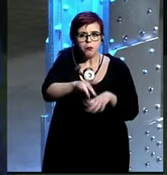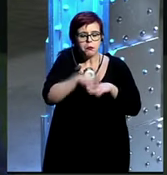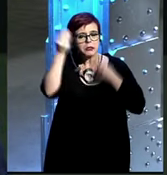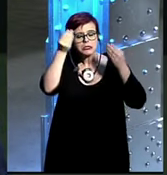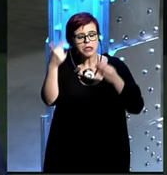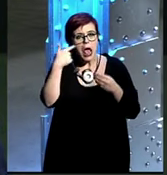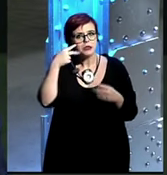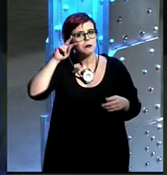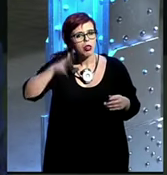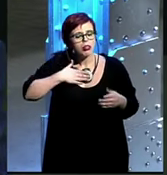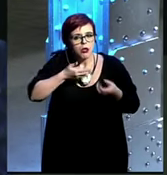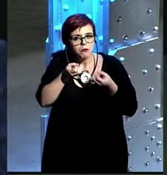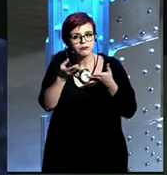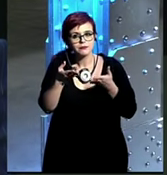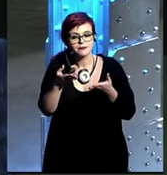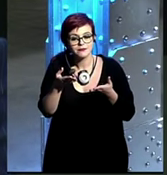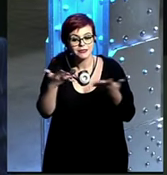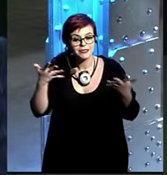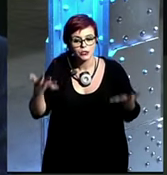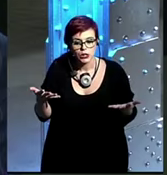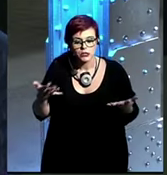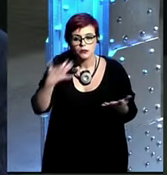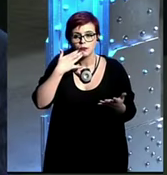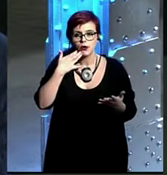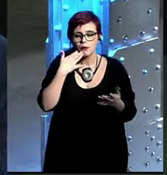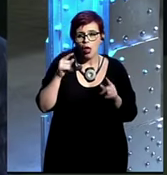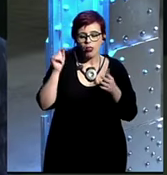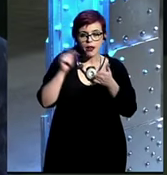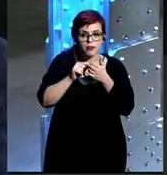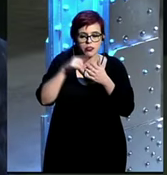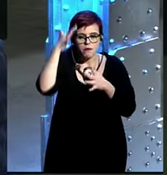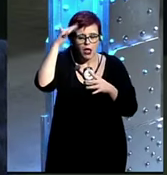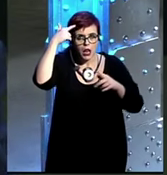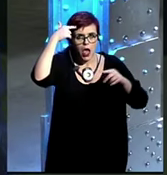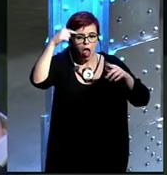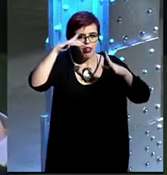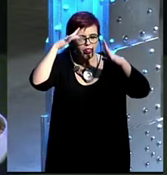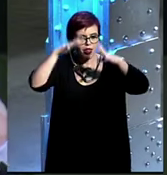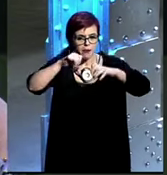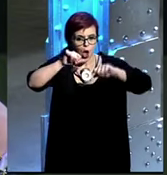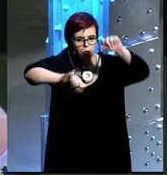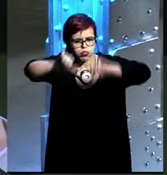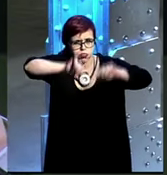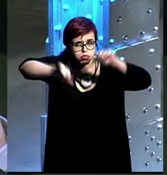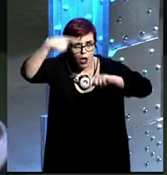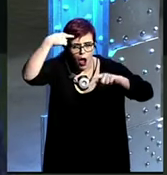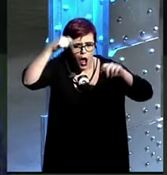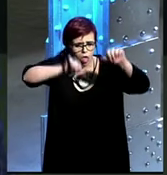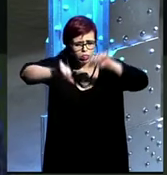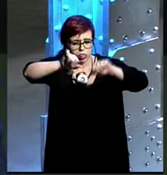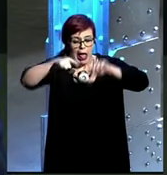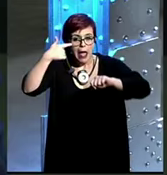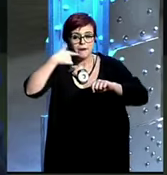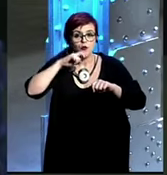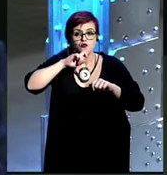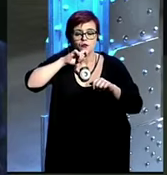fuera una experiencia. Y si de repente se lanzan un montón de químicas en tu cerebro, lo podrías experimentar de una